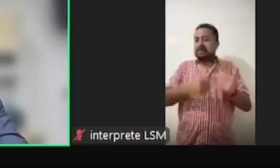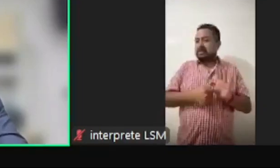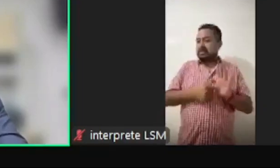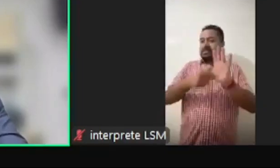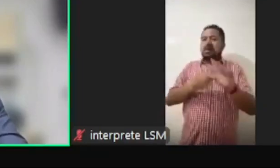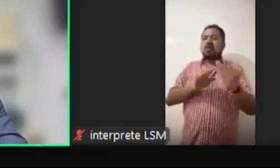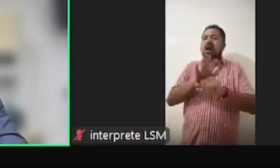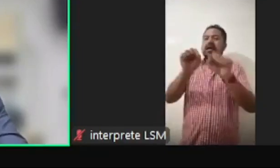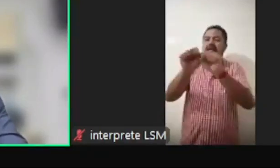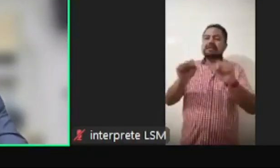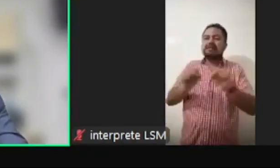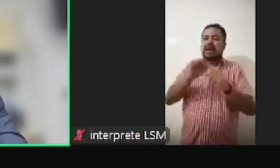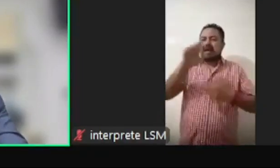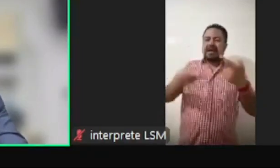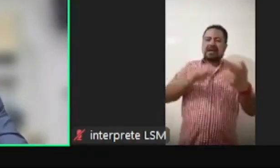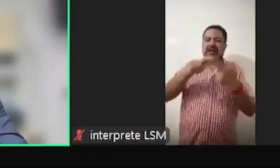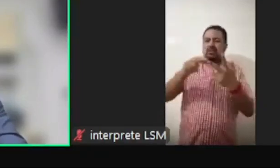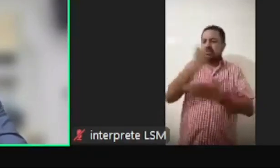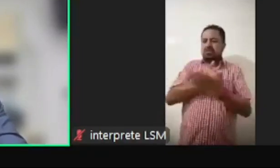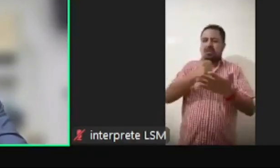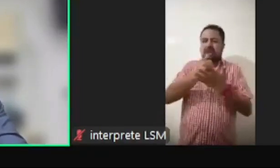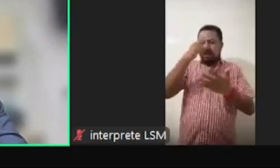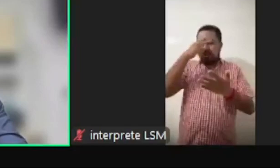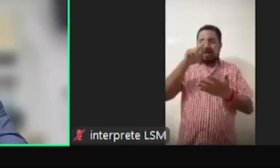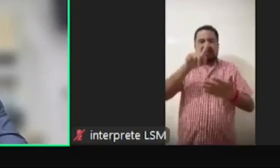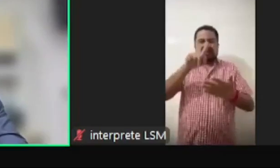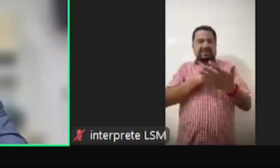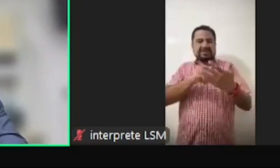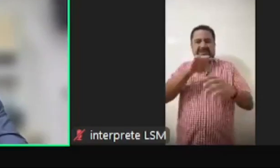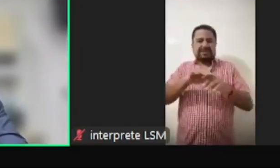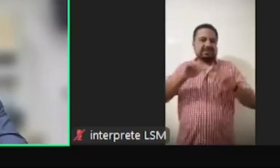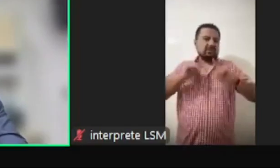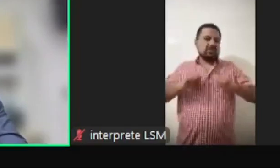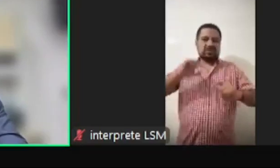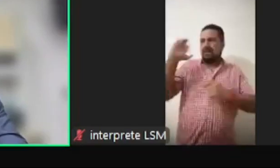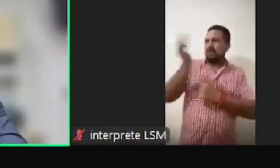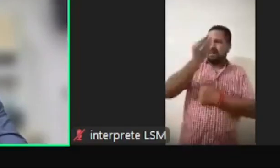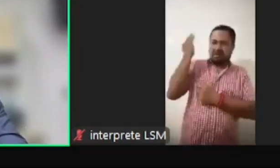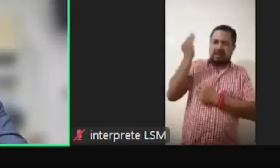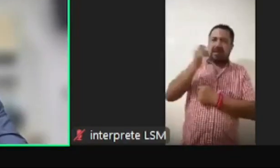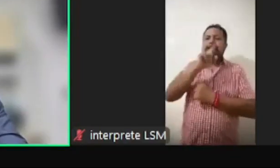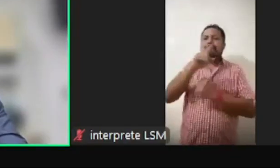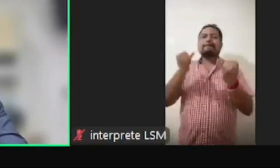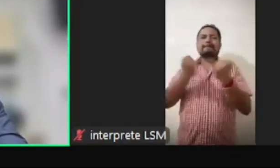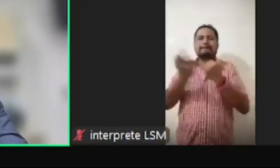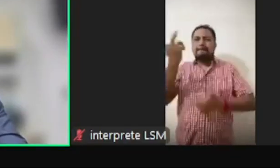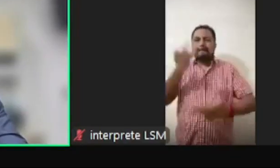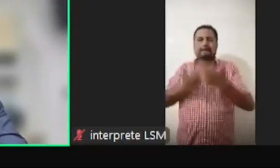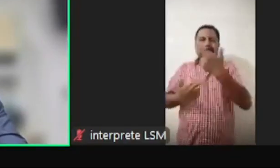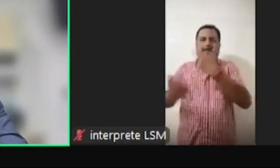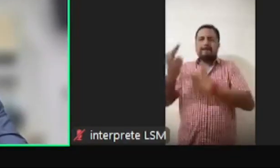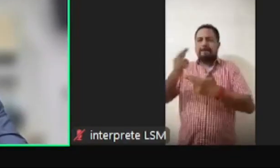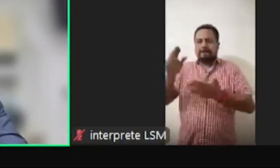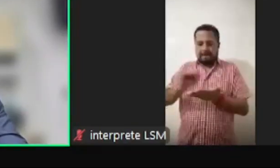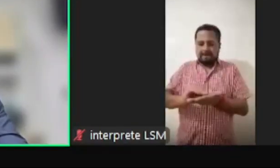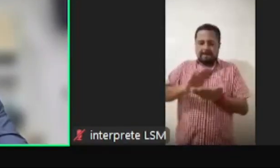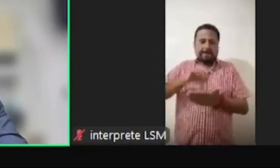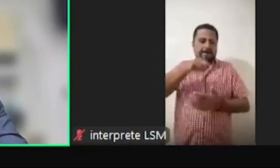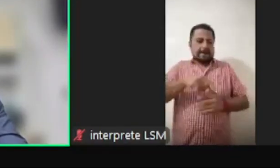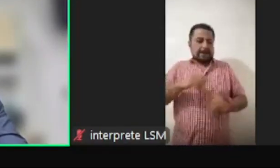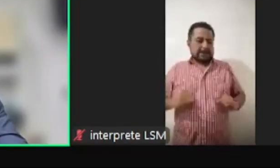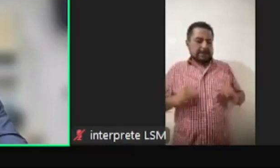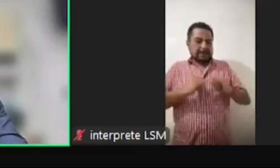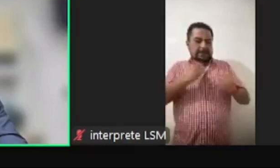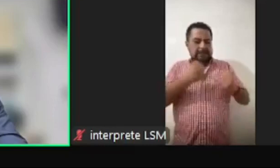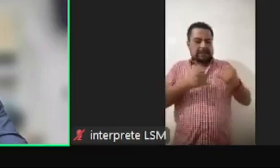Ciudad de México del Tribunal Electoral del Poder Judicial de la Federación y a su vez fueron reencausadas y acumuladas a este Tribunal Electoral. Por lo tanto,